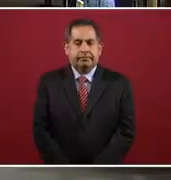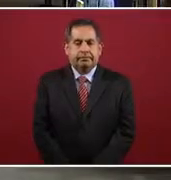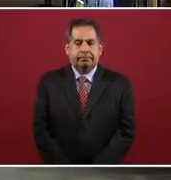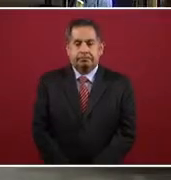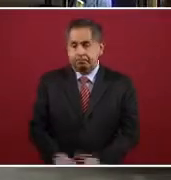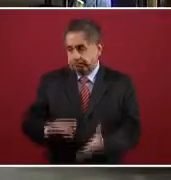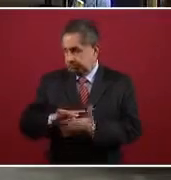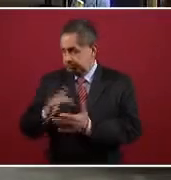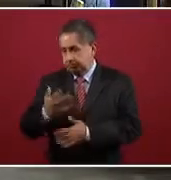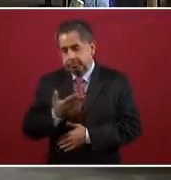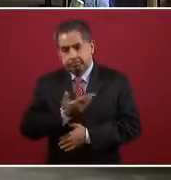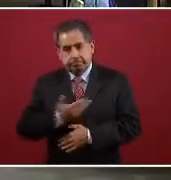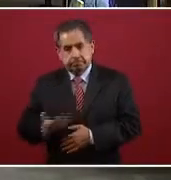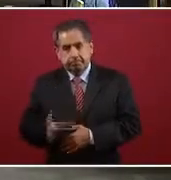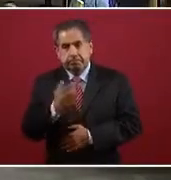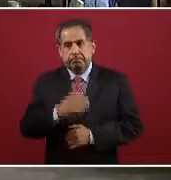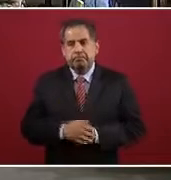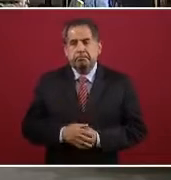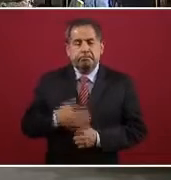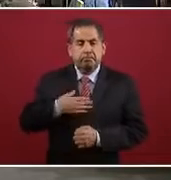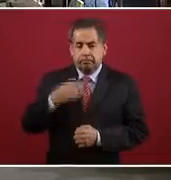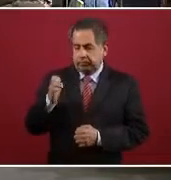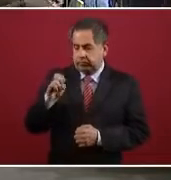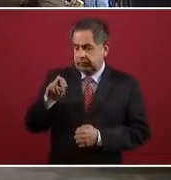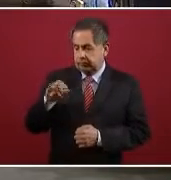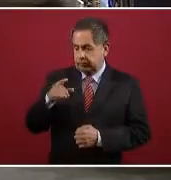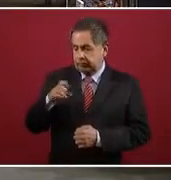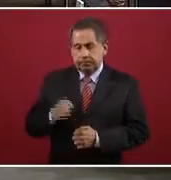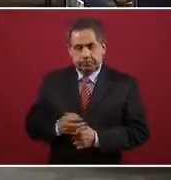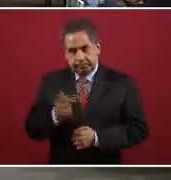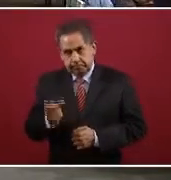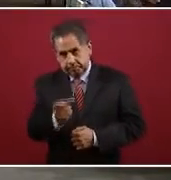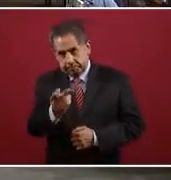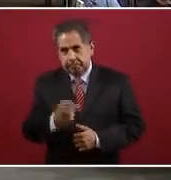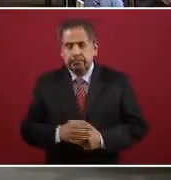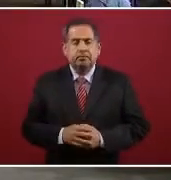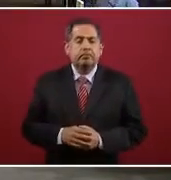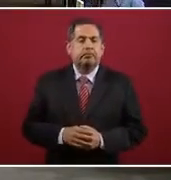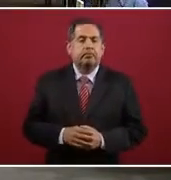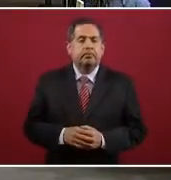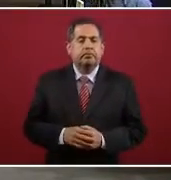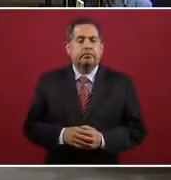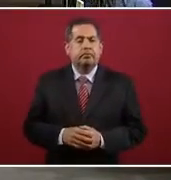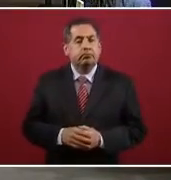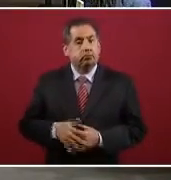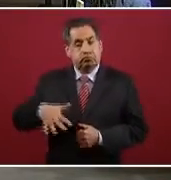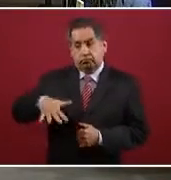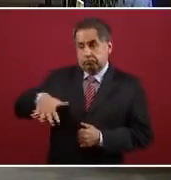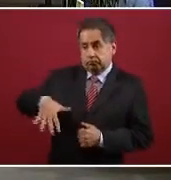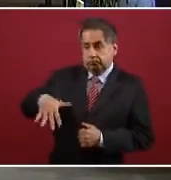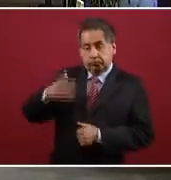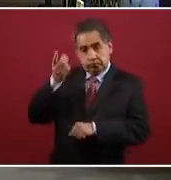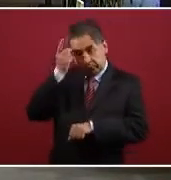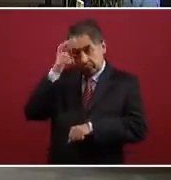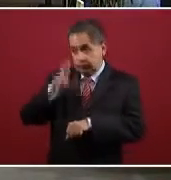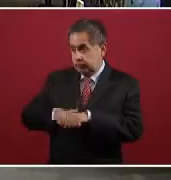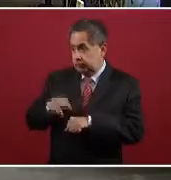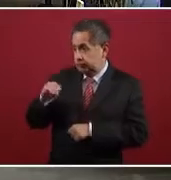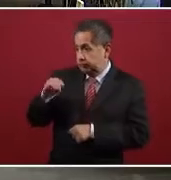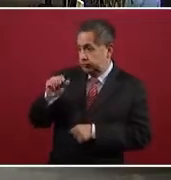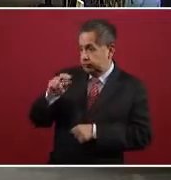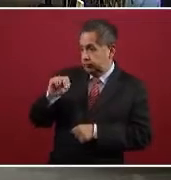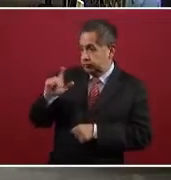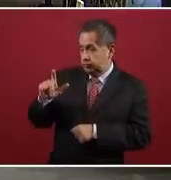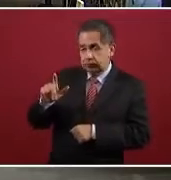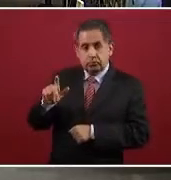Gracias, presidente. De Quinto Poder. Dos preguntas. Con todo lo que acaba de decir el director Bartlett, ¿está en